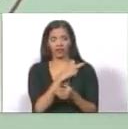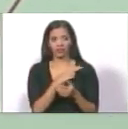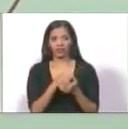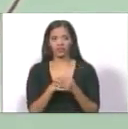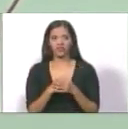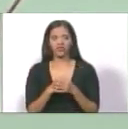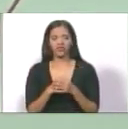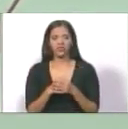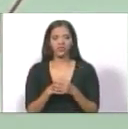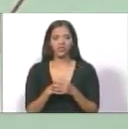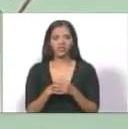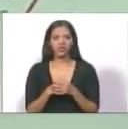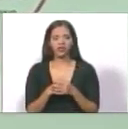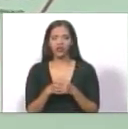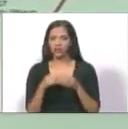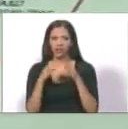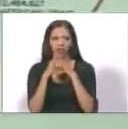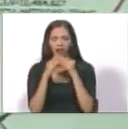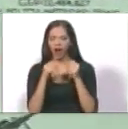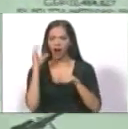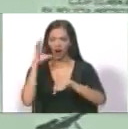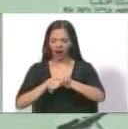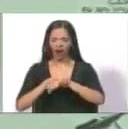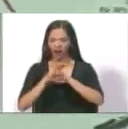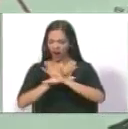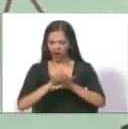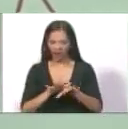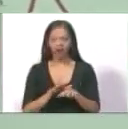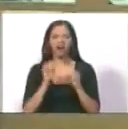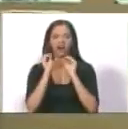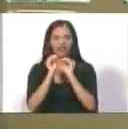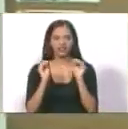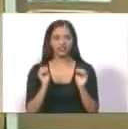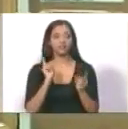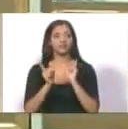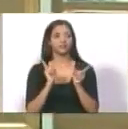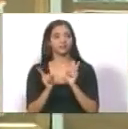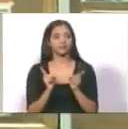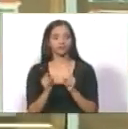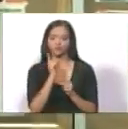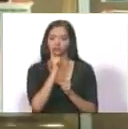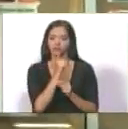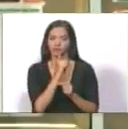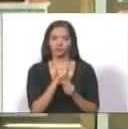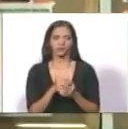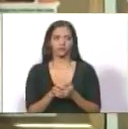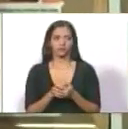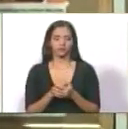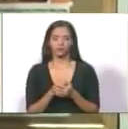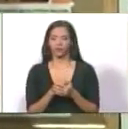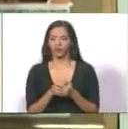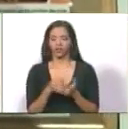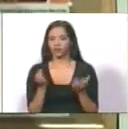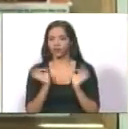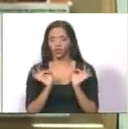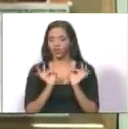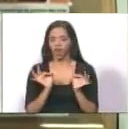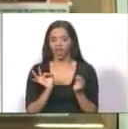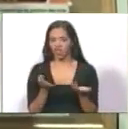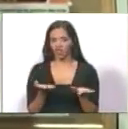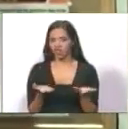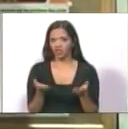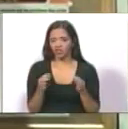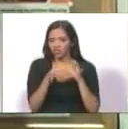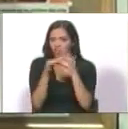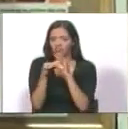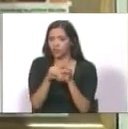corbeta. Todos estos están detenidos, llamados. Algunos inclusive ellos los nombran. Y no tienen nada que ver. No tiene nada